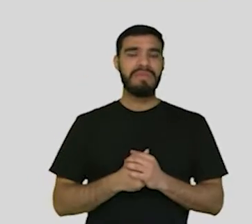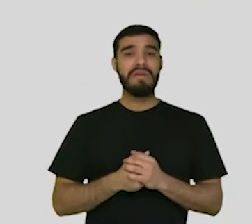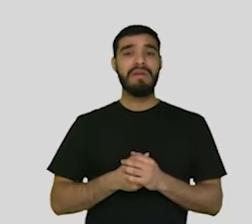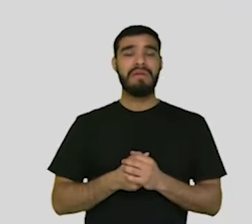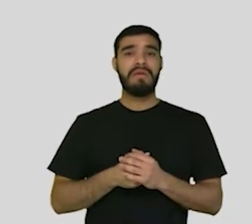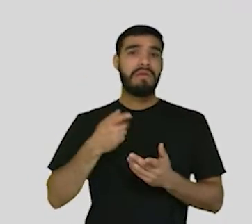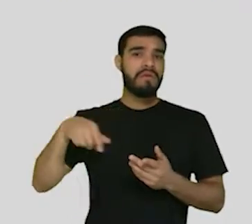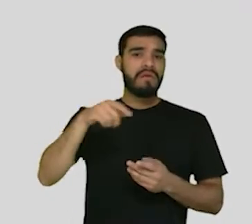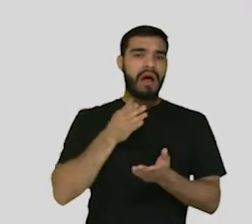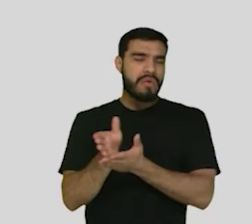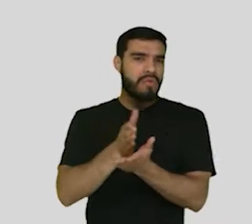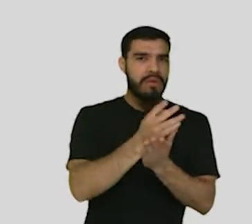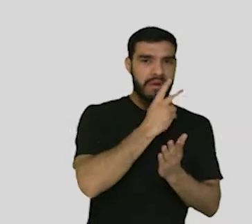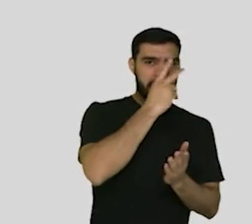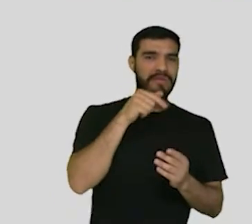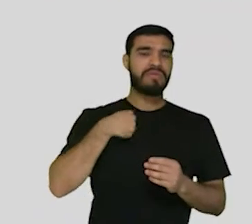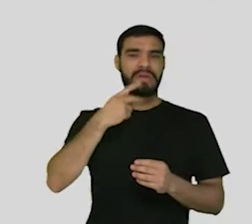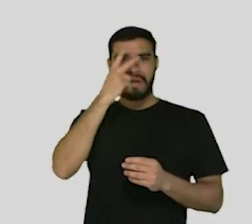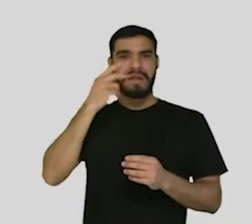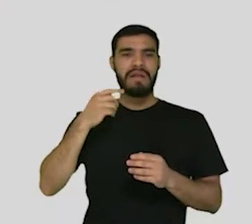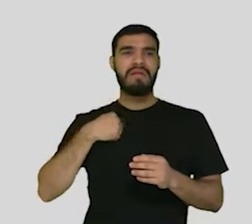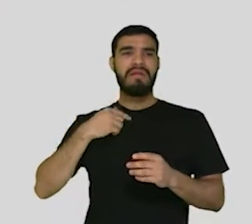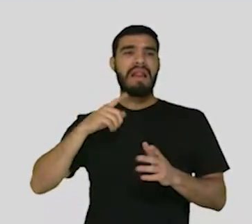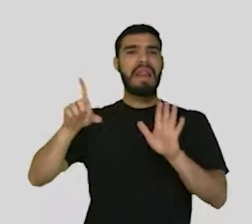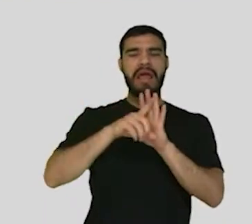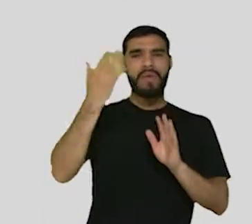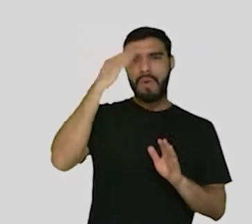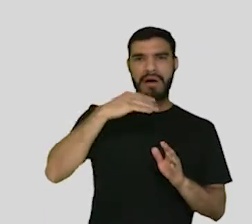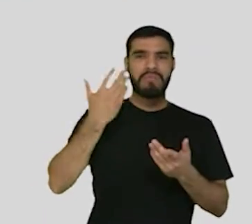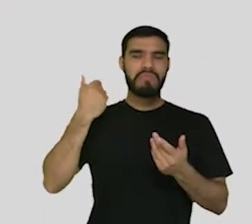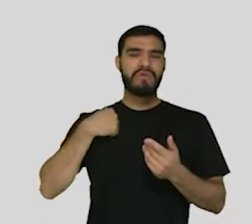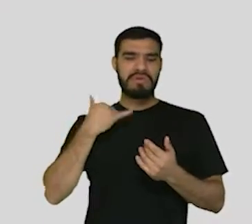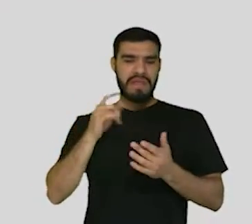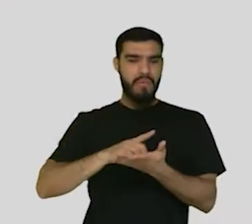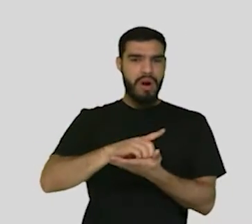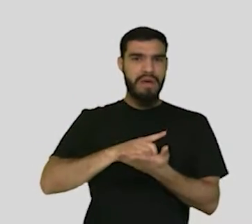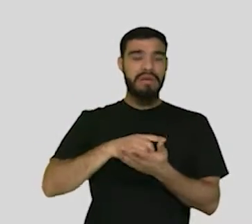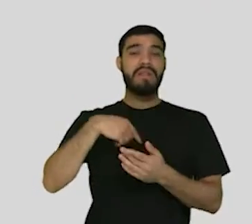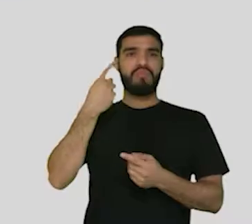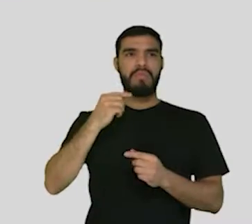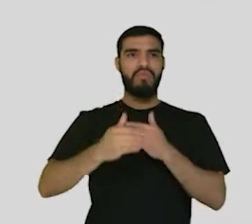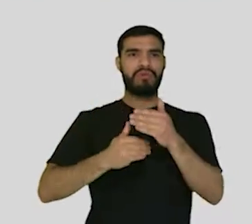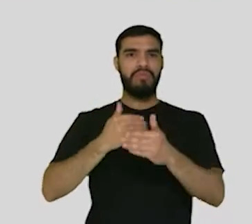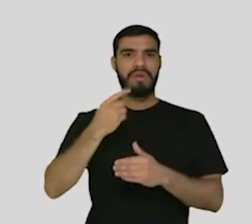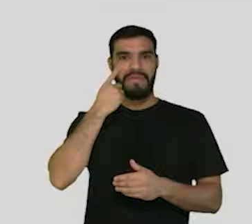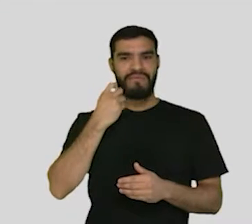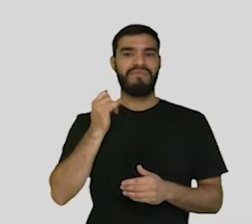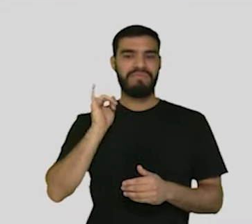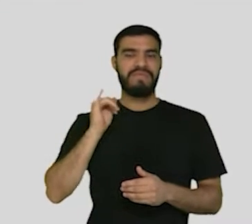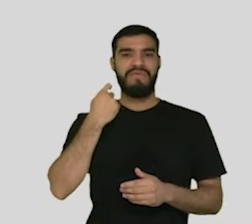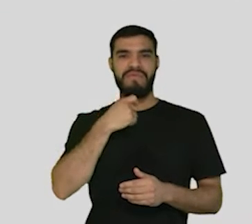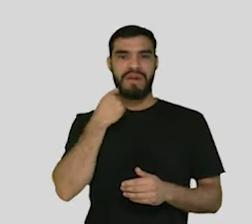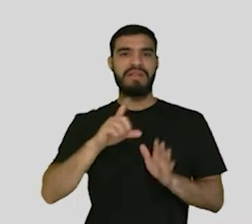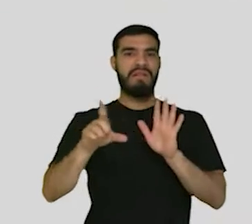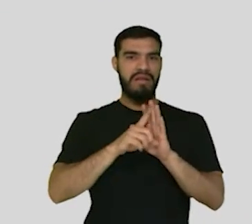oñe puitimo omita pisa eureko va VIH ya somos libres. Y luego con el tiempo nos dimos cuenta que eso upe, no es upe